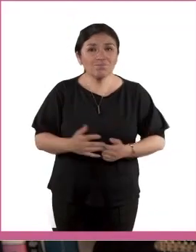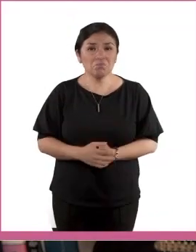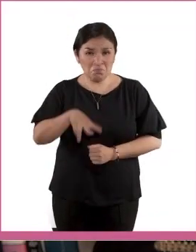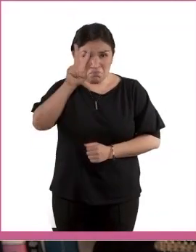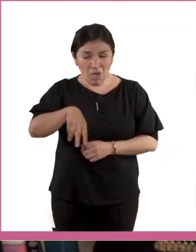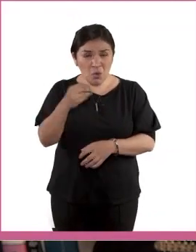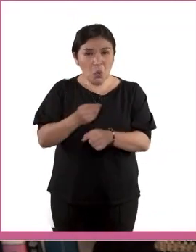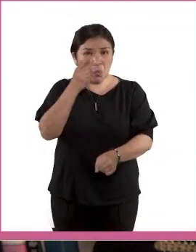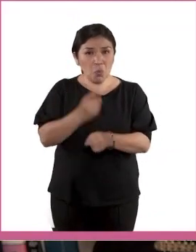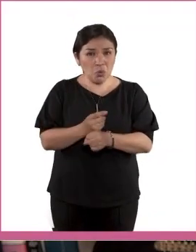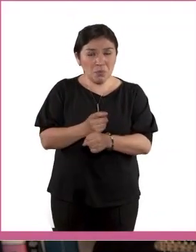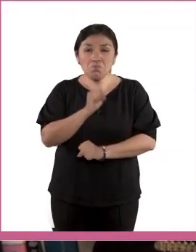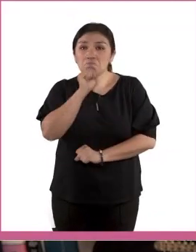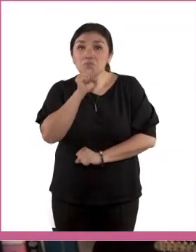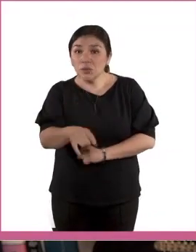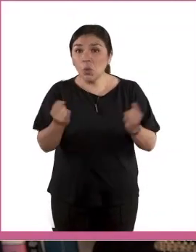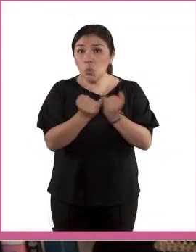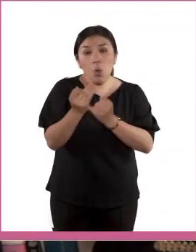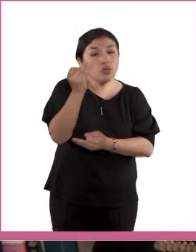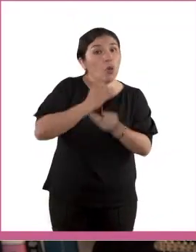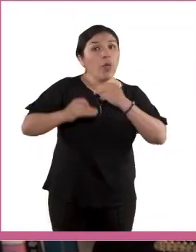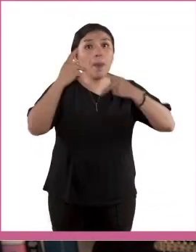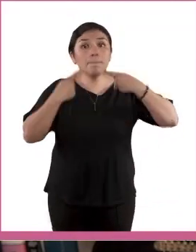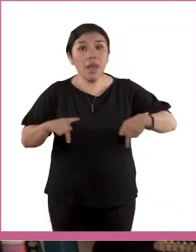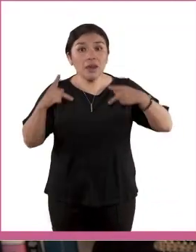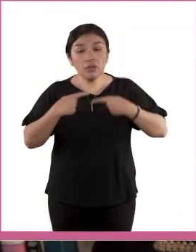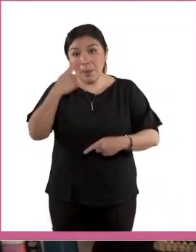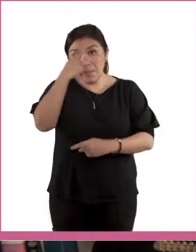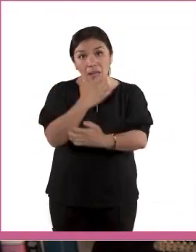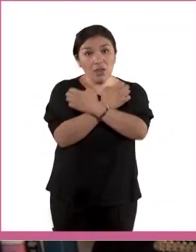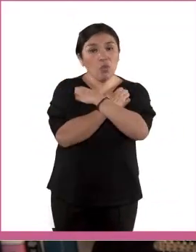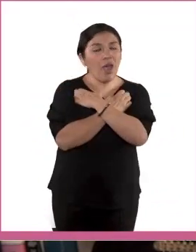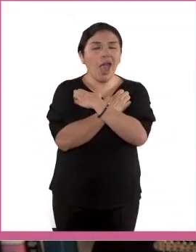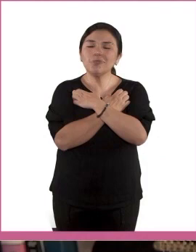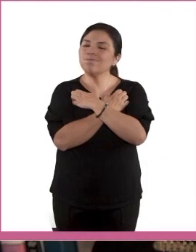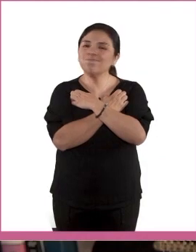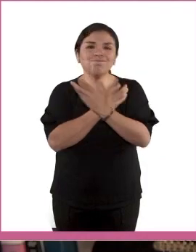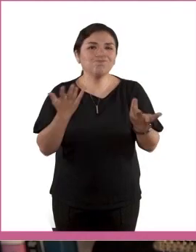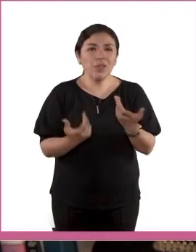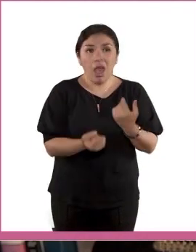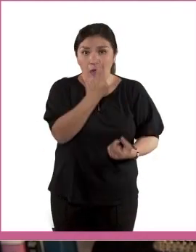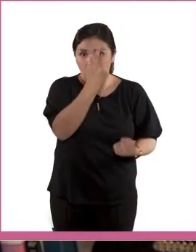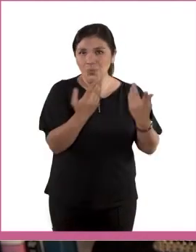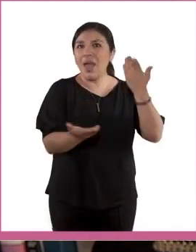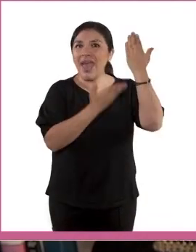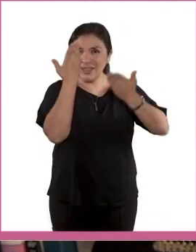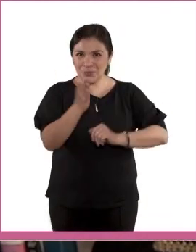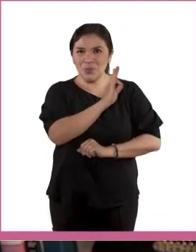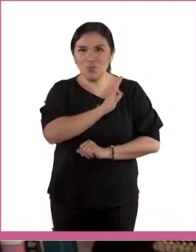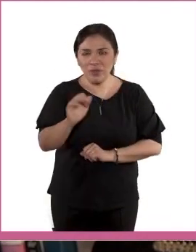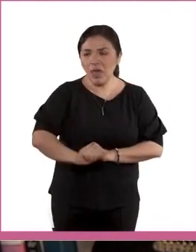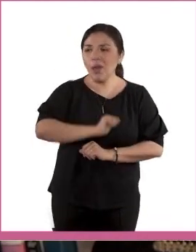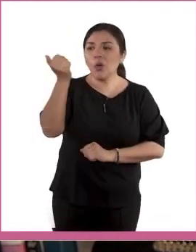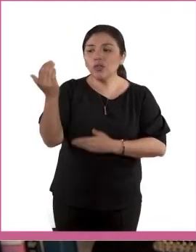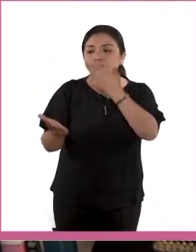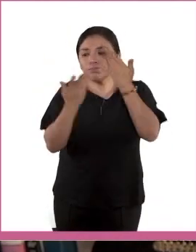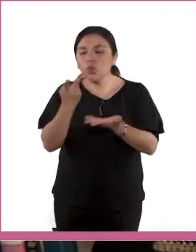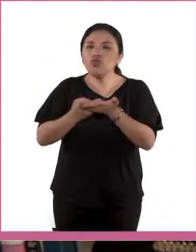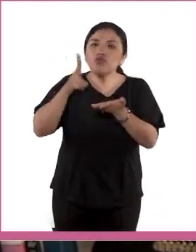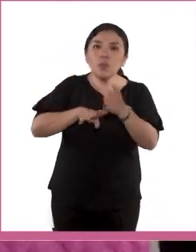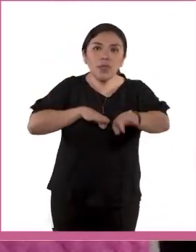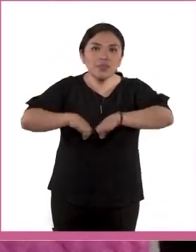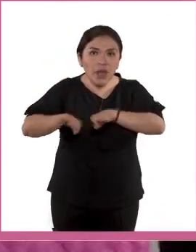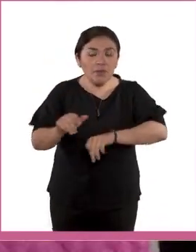las oportunidades no son las mismas para todas las personas en cuanto a educación se refiere. Algunas estudian, otras estudian y